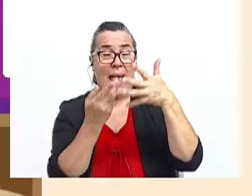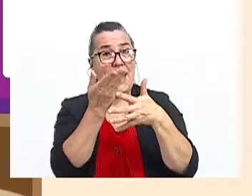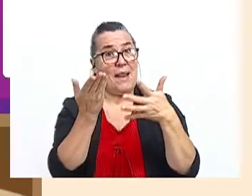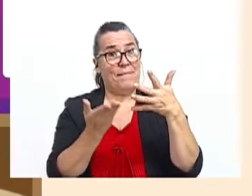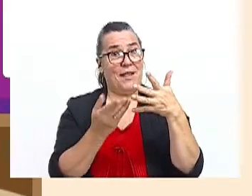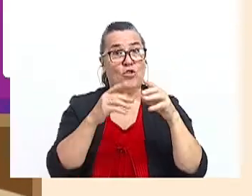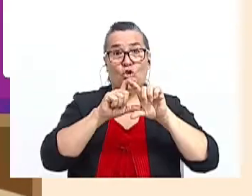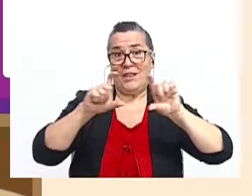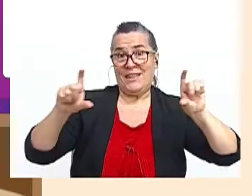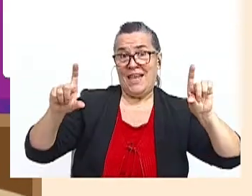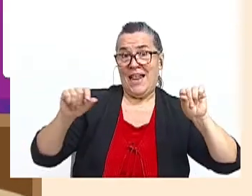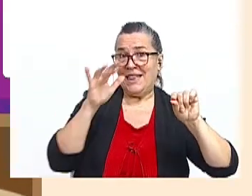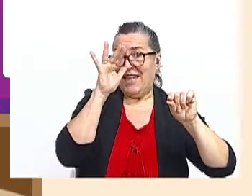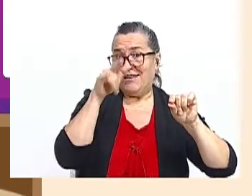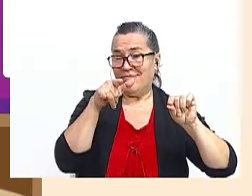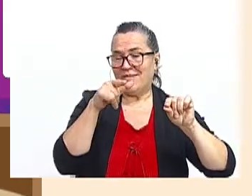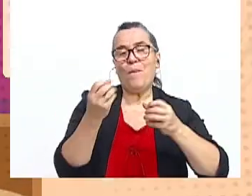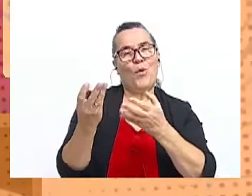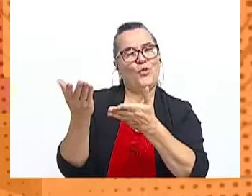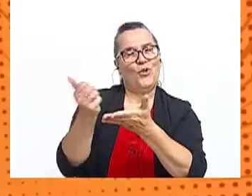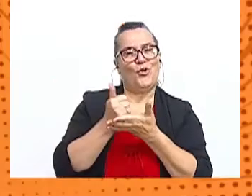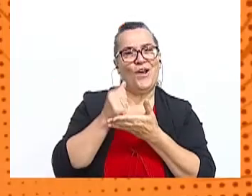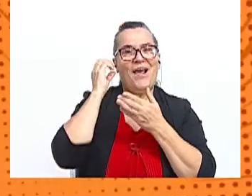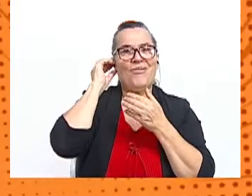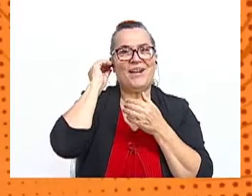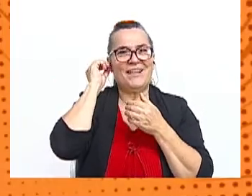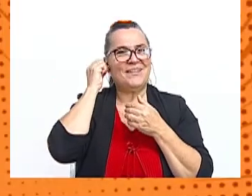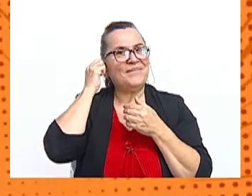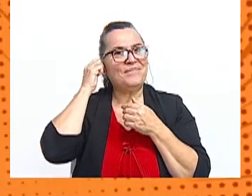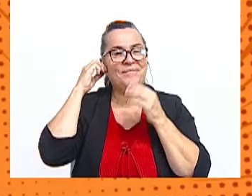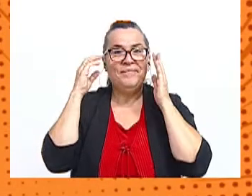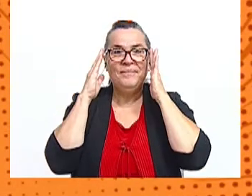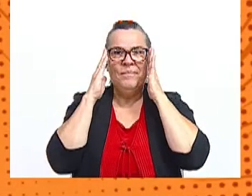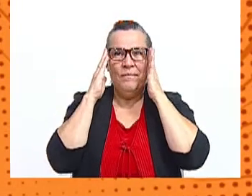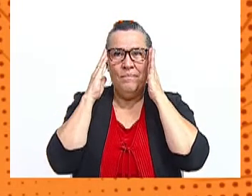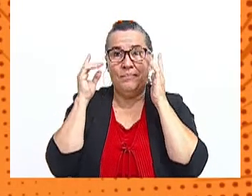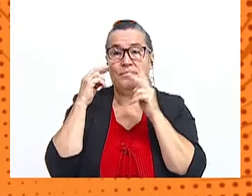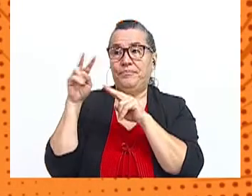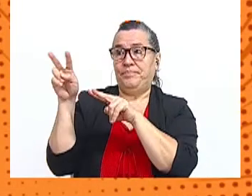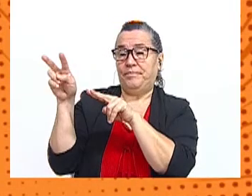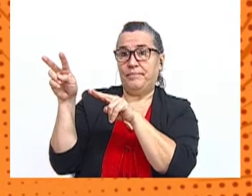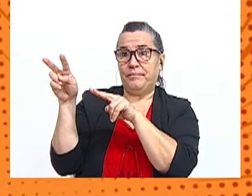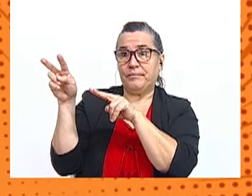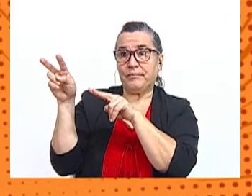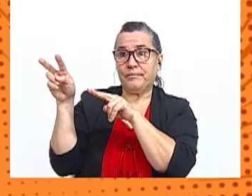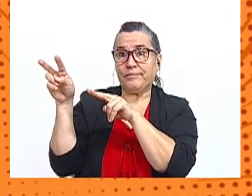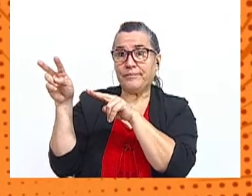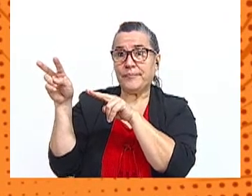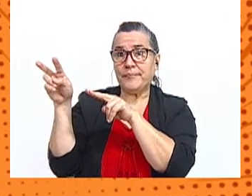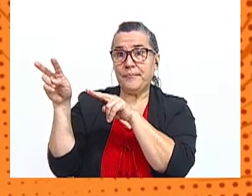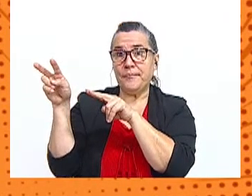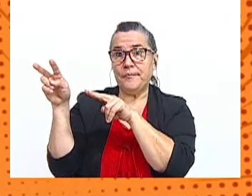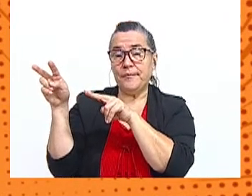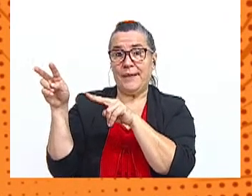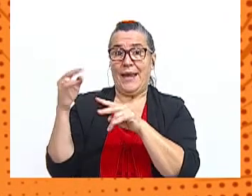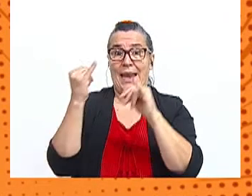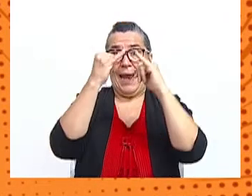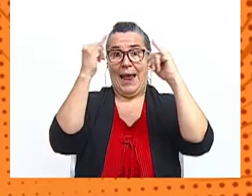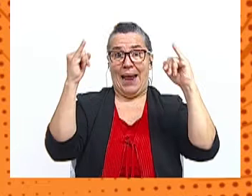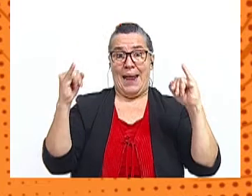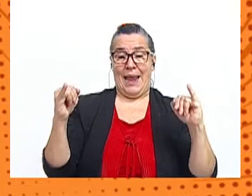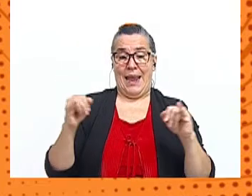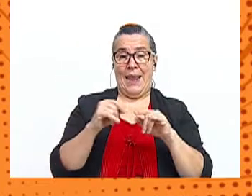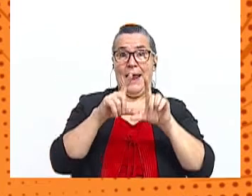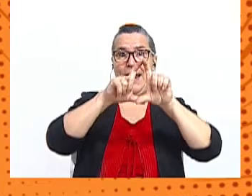señor productor, ¿nos colabora, por favor? Gracias. Vimos en la imagen de la tira cómica